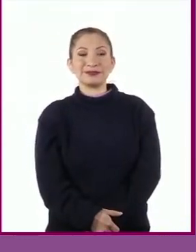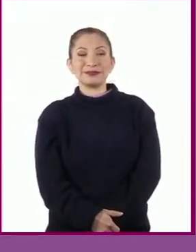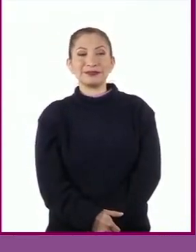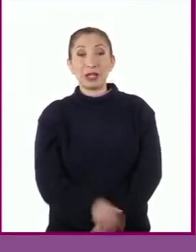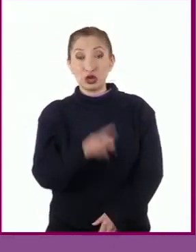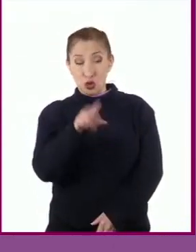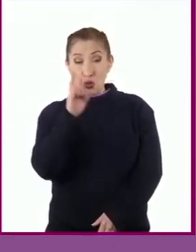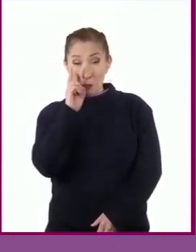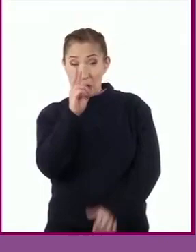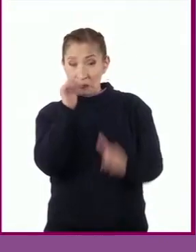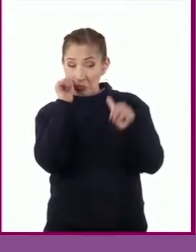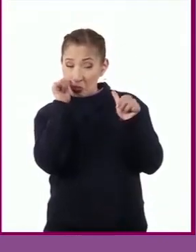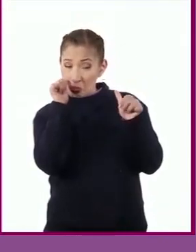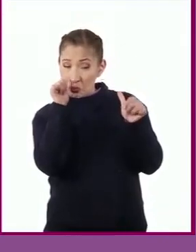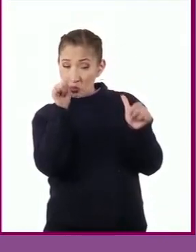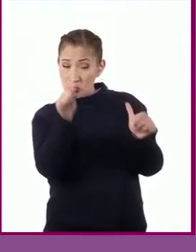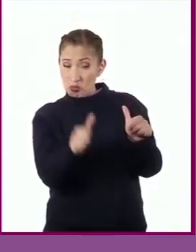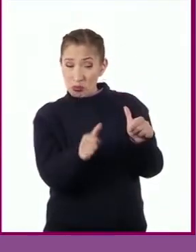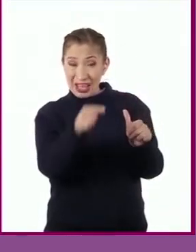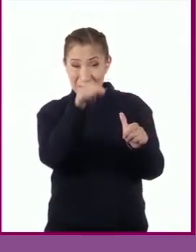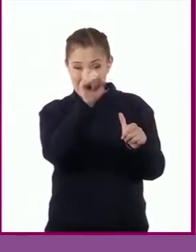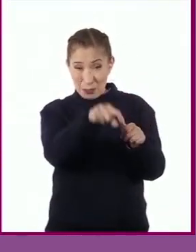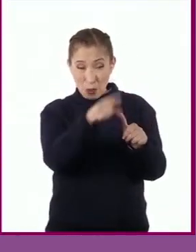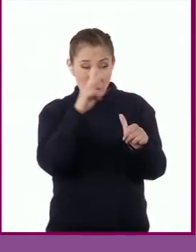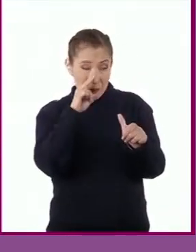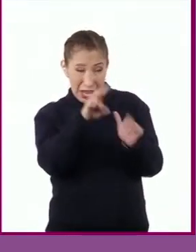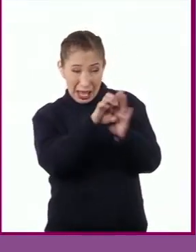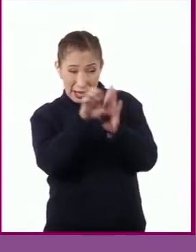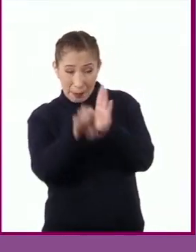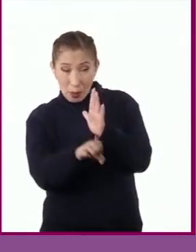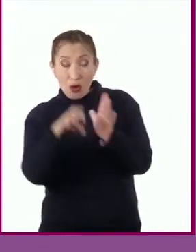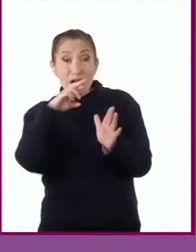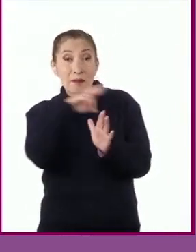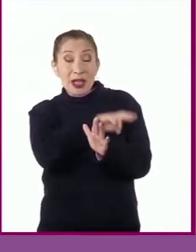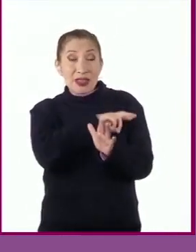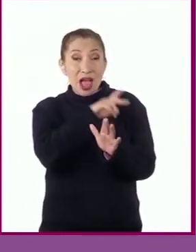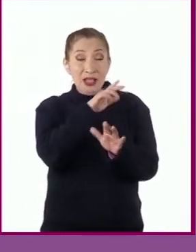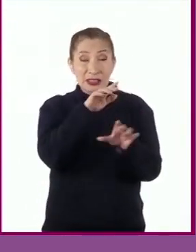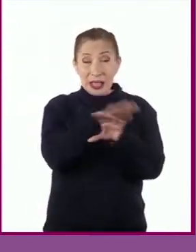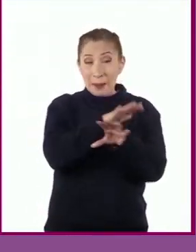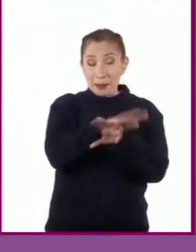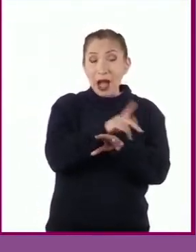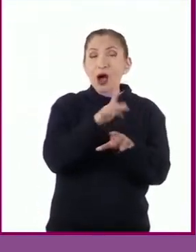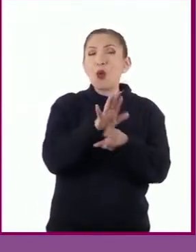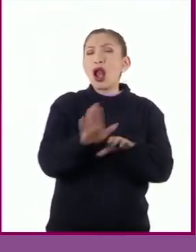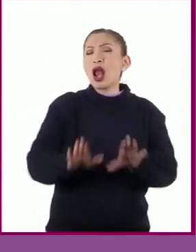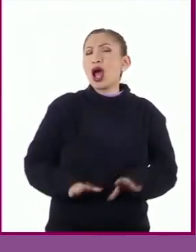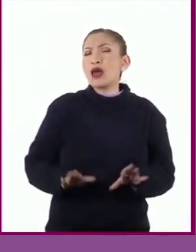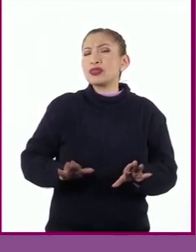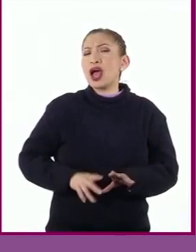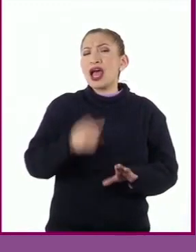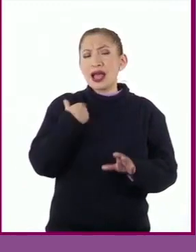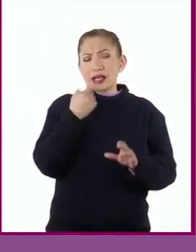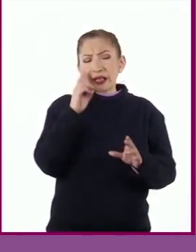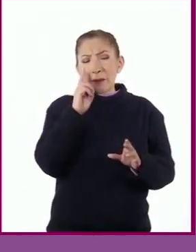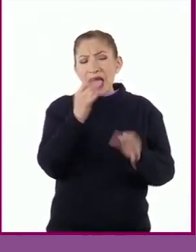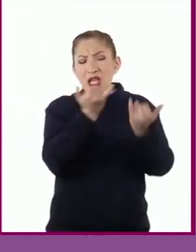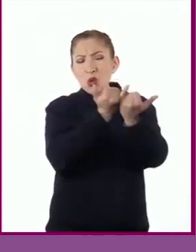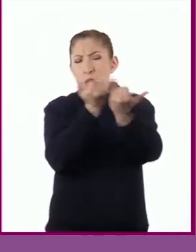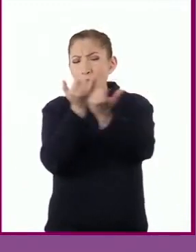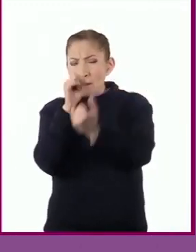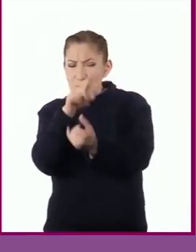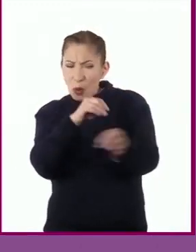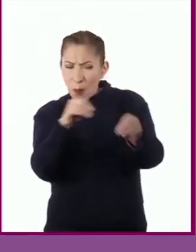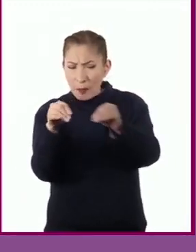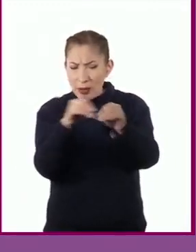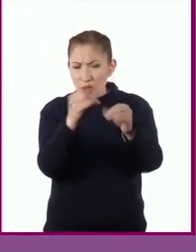Si observamos con atención, en ninguno de los casos la rapidez varía. Pero, ¿qué otra característica comparten estos objetos en